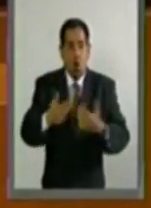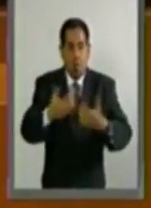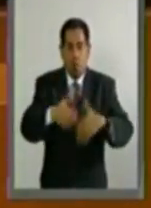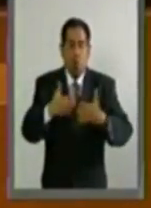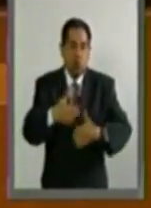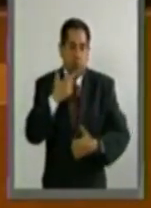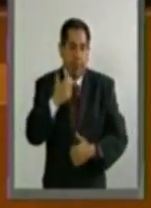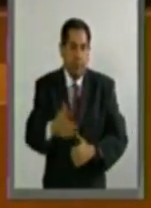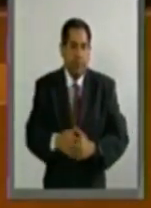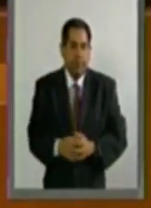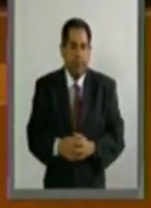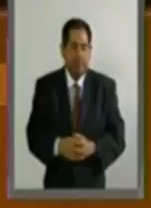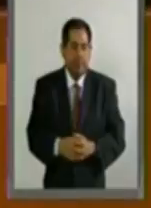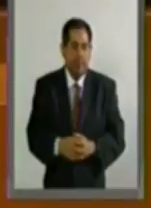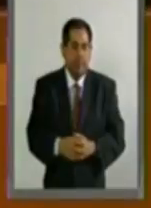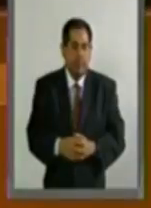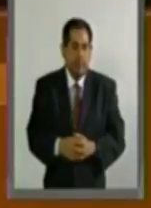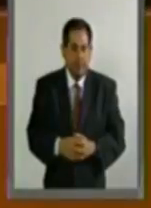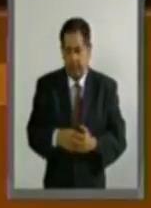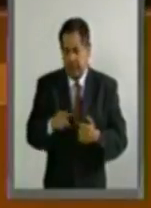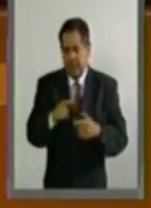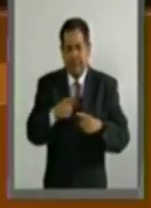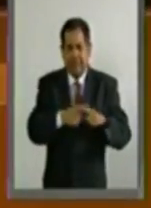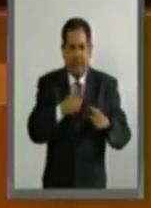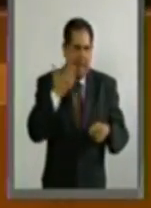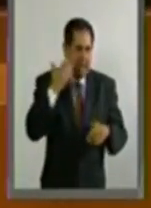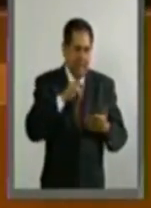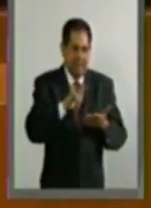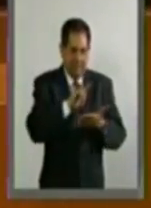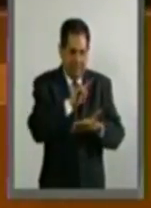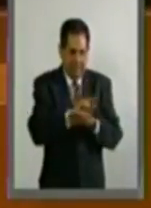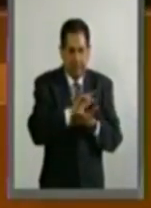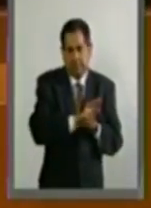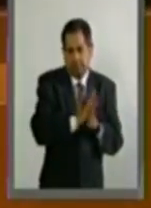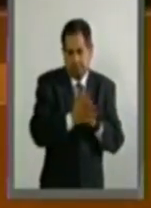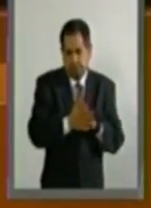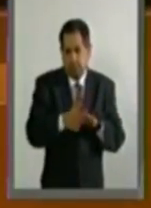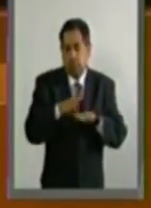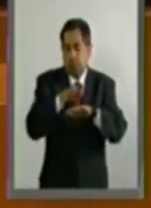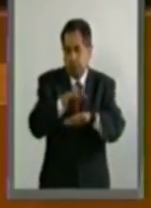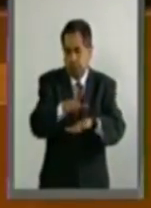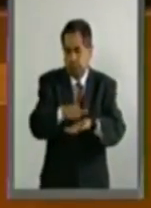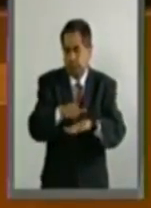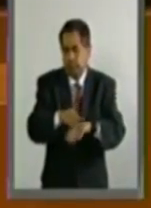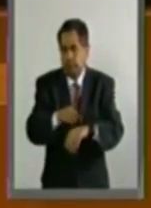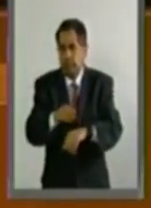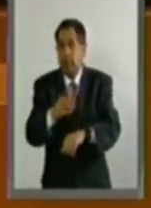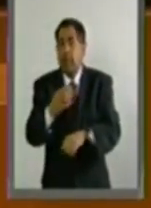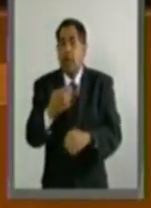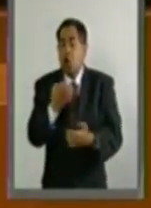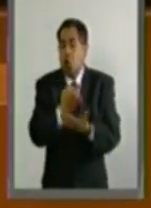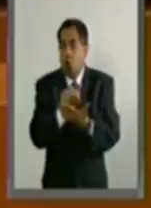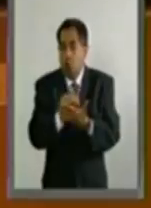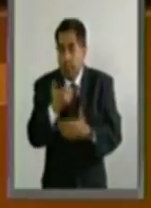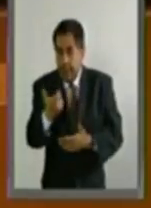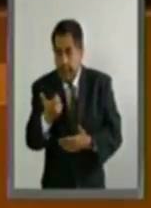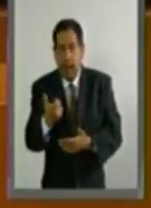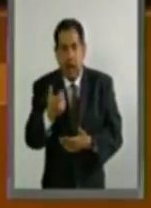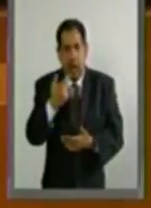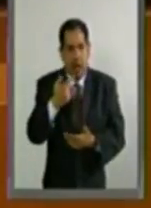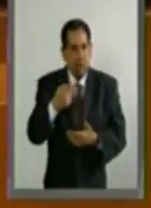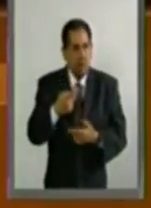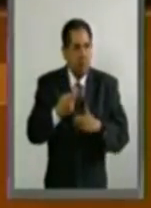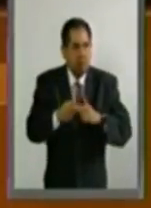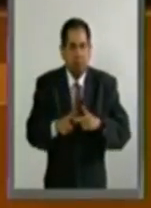productividad. Las reformas estructurales implementadas en materia económica han sentado las bases para avanzar